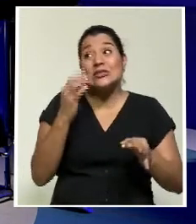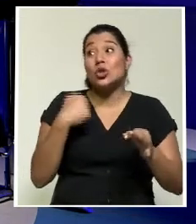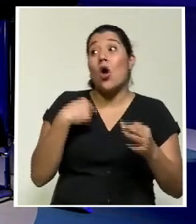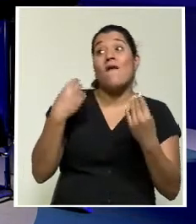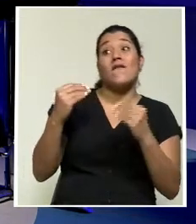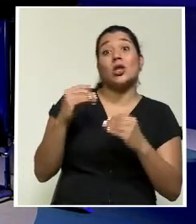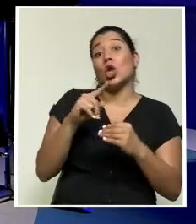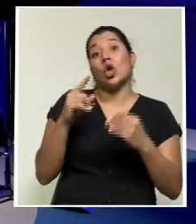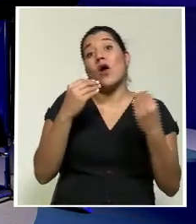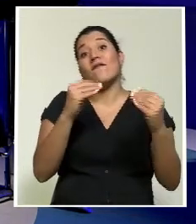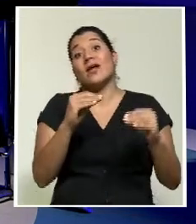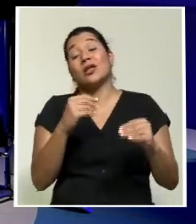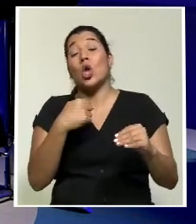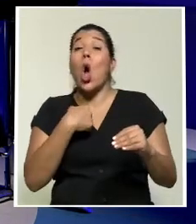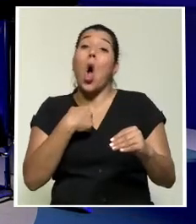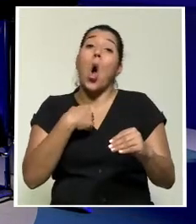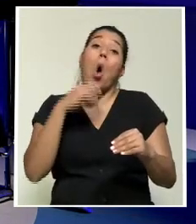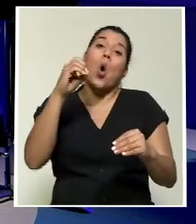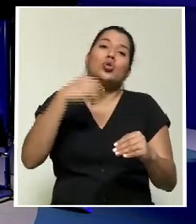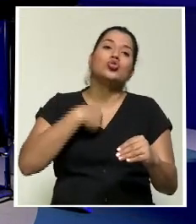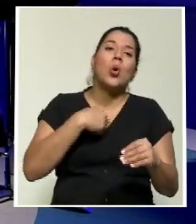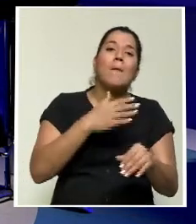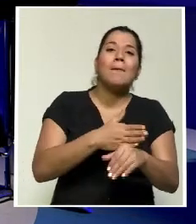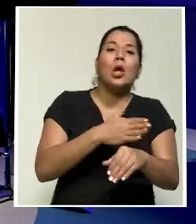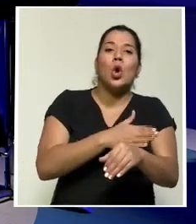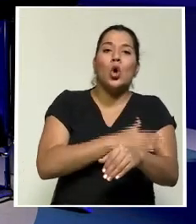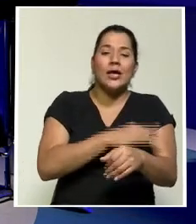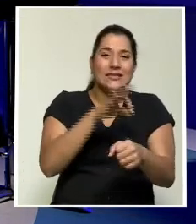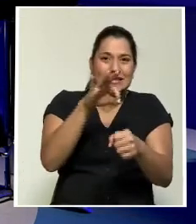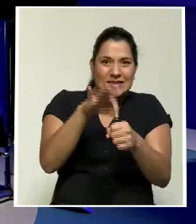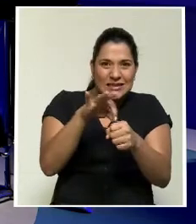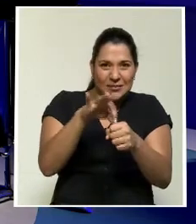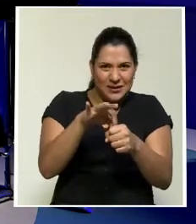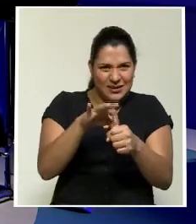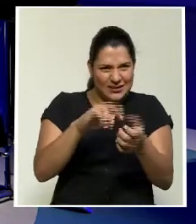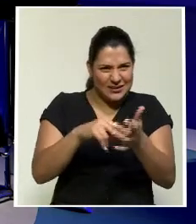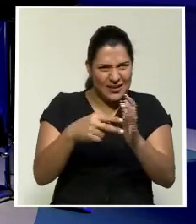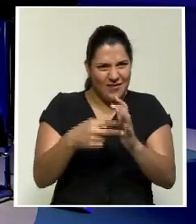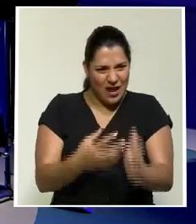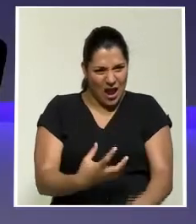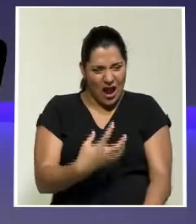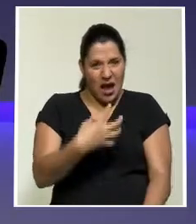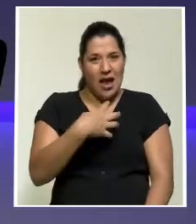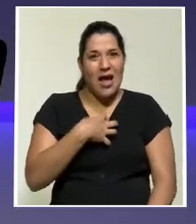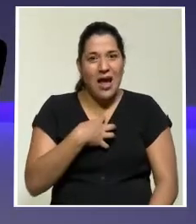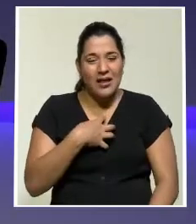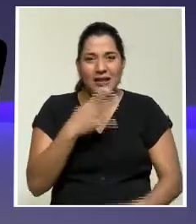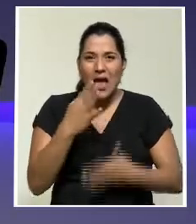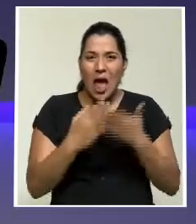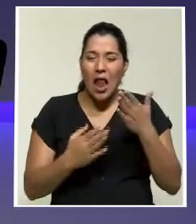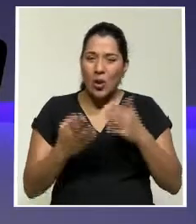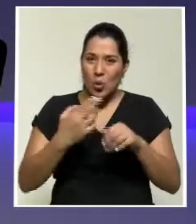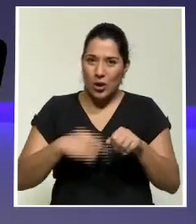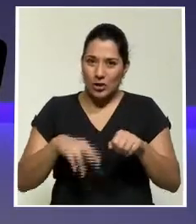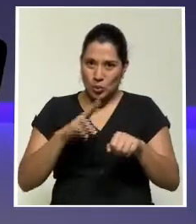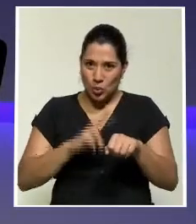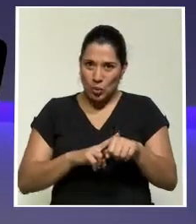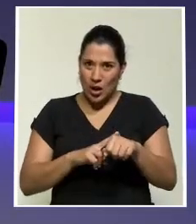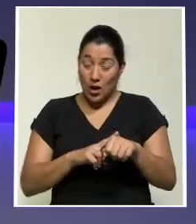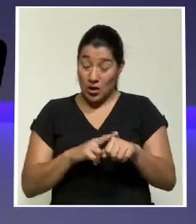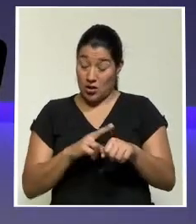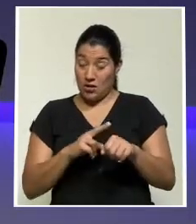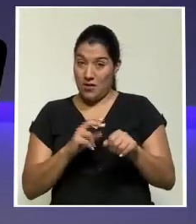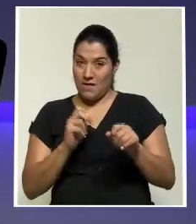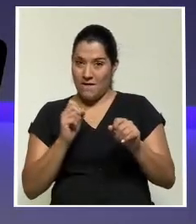esta semilla yo la mejoré y es mía. Es decir, apropiarse de un elemento natural es